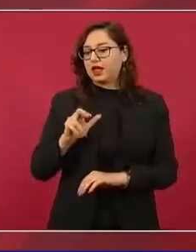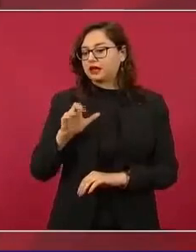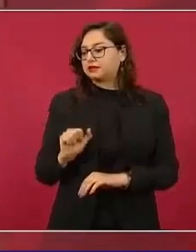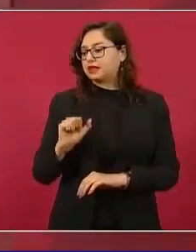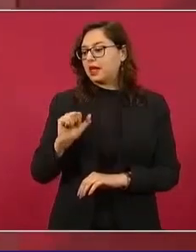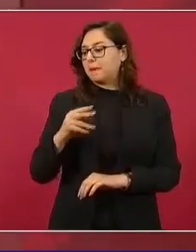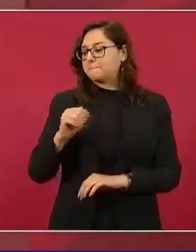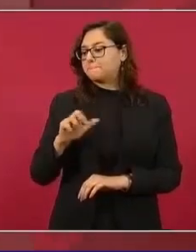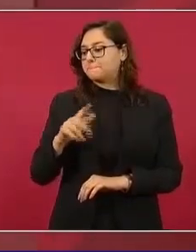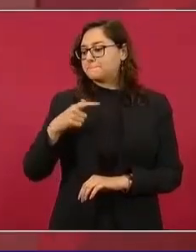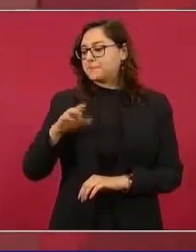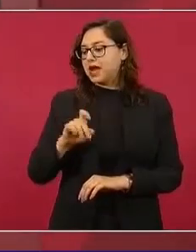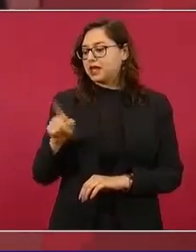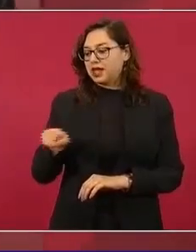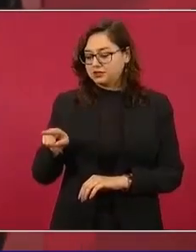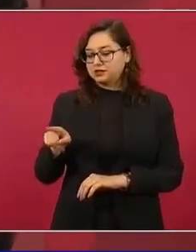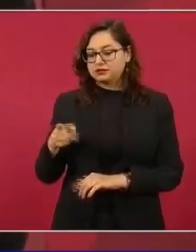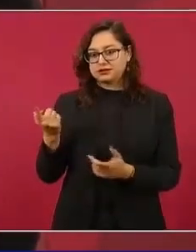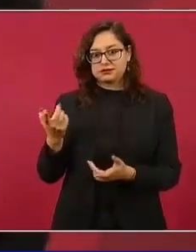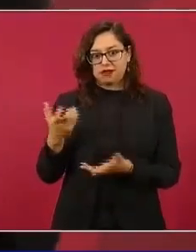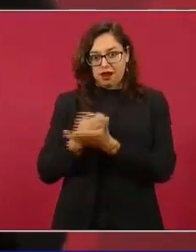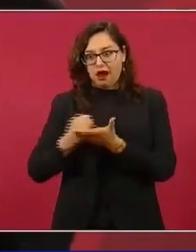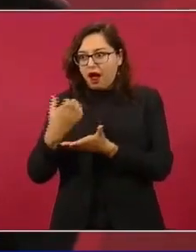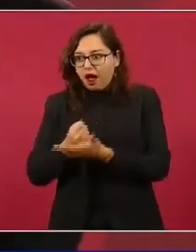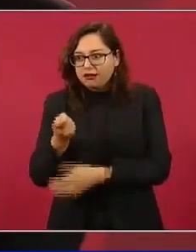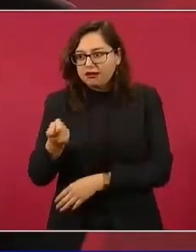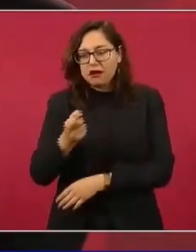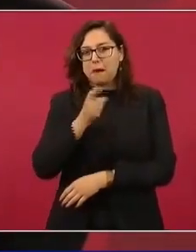llegó a cobrar eso.